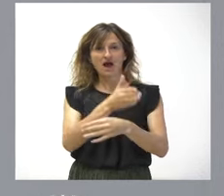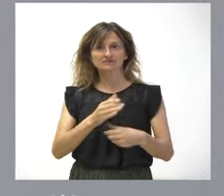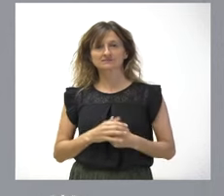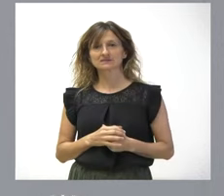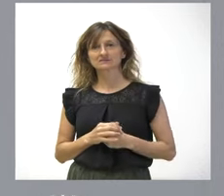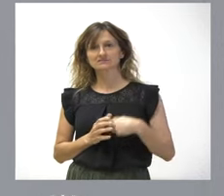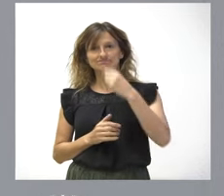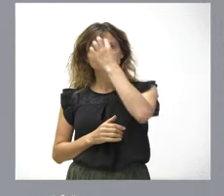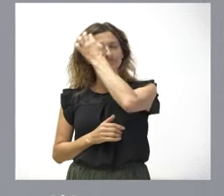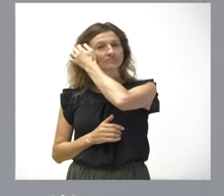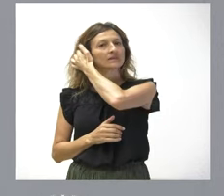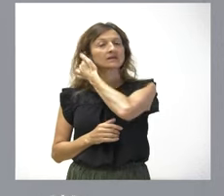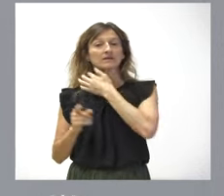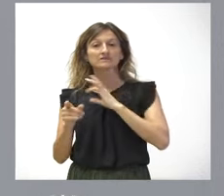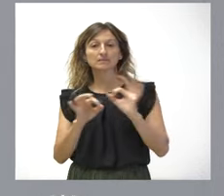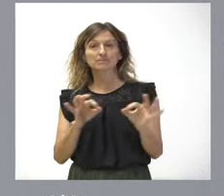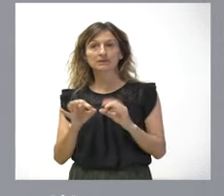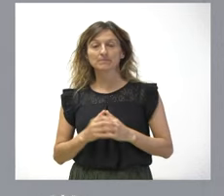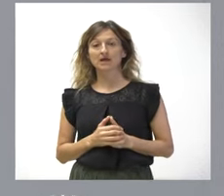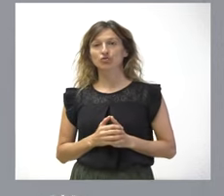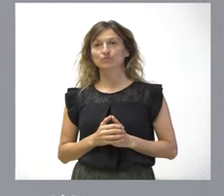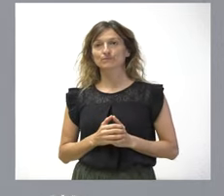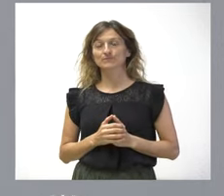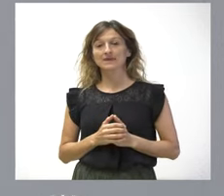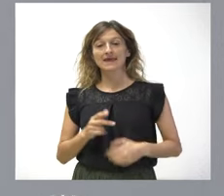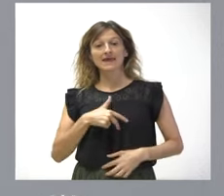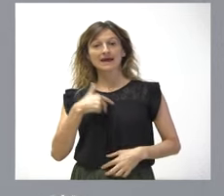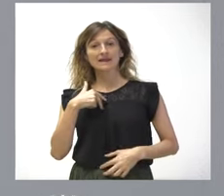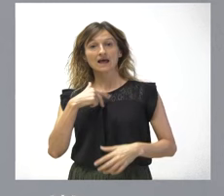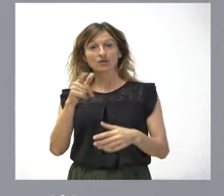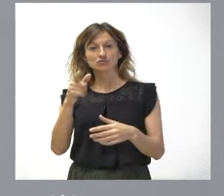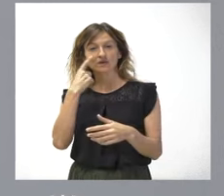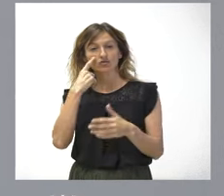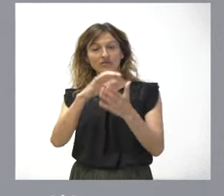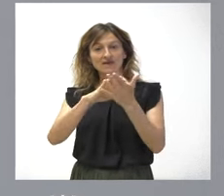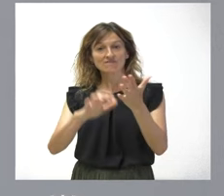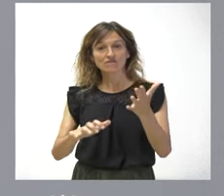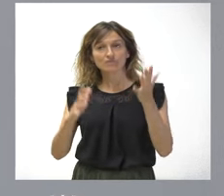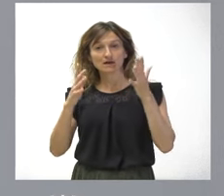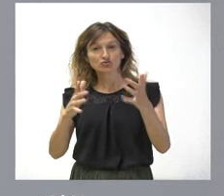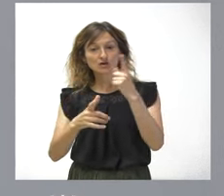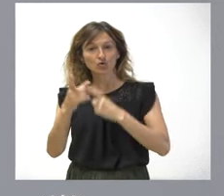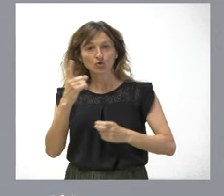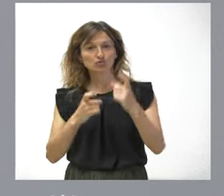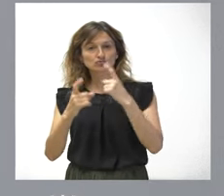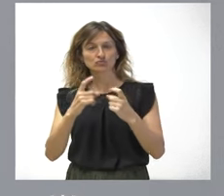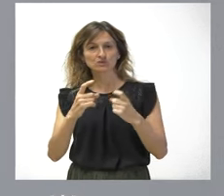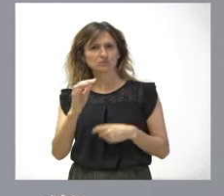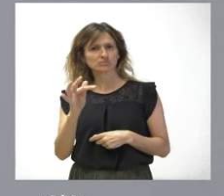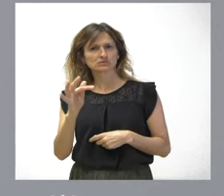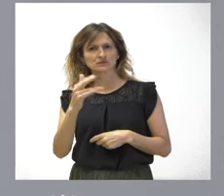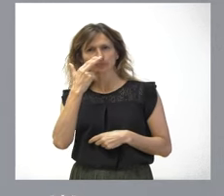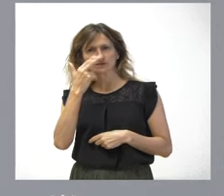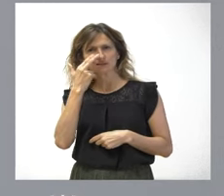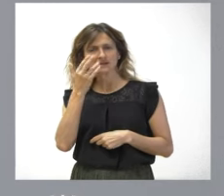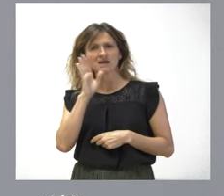previsto y considerado en general el informe como ustedes conocen del Consejo consultivo ha sido muy favorable a los intereses que